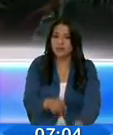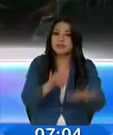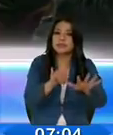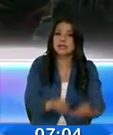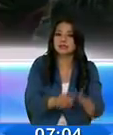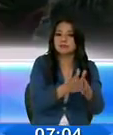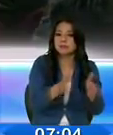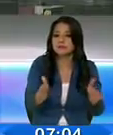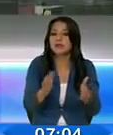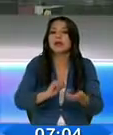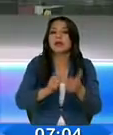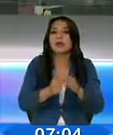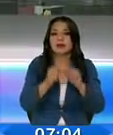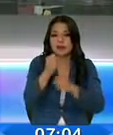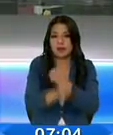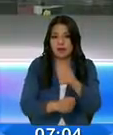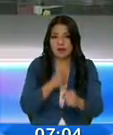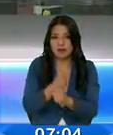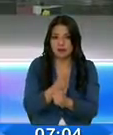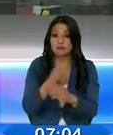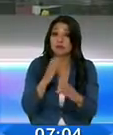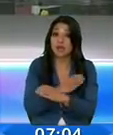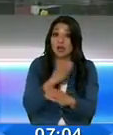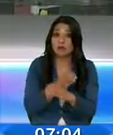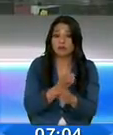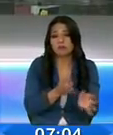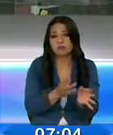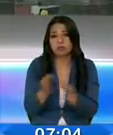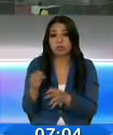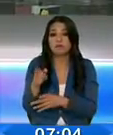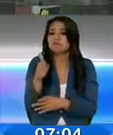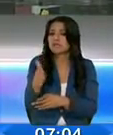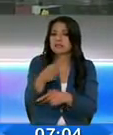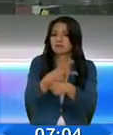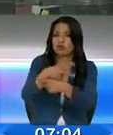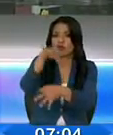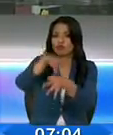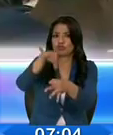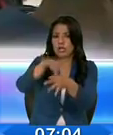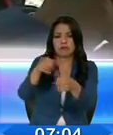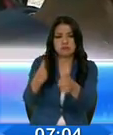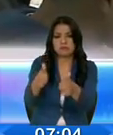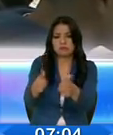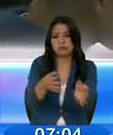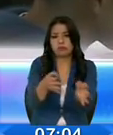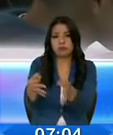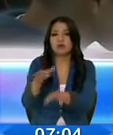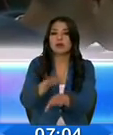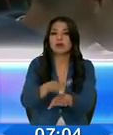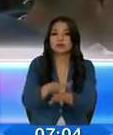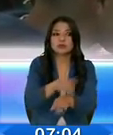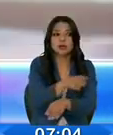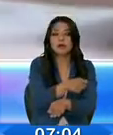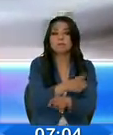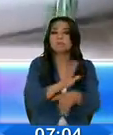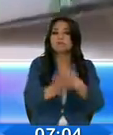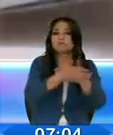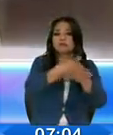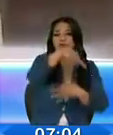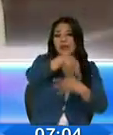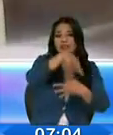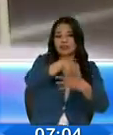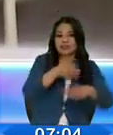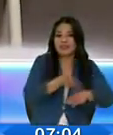semestre de cada año. El cálculo se ha demorado dentro del Consejo Nacional Electoral debido a la dilación en el cierre de las